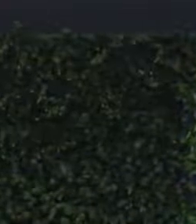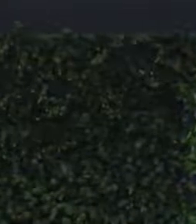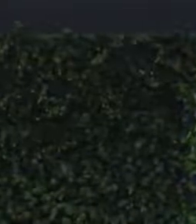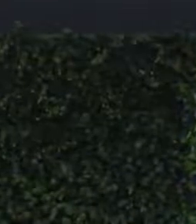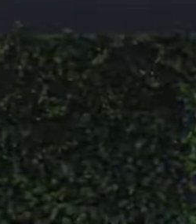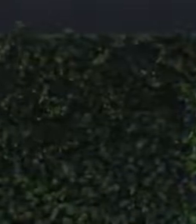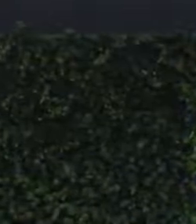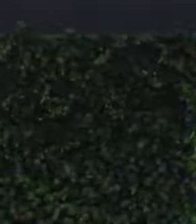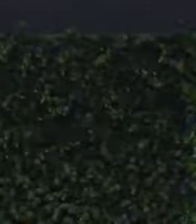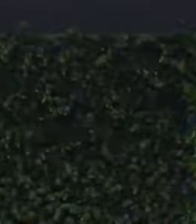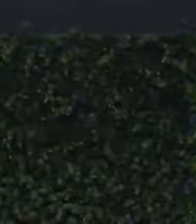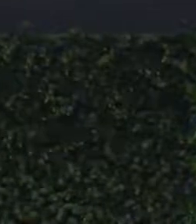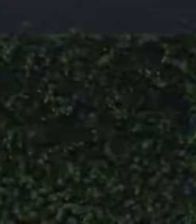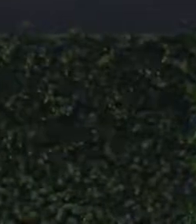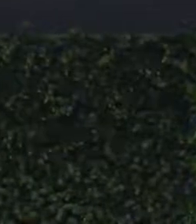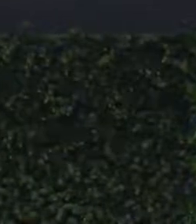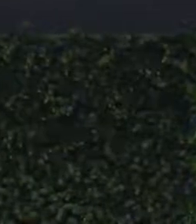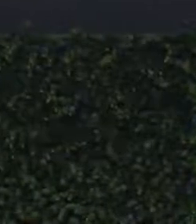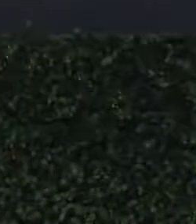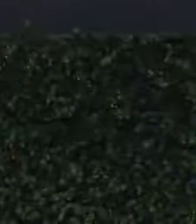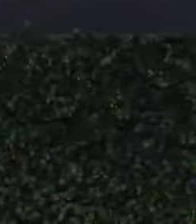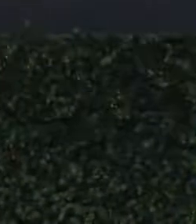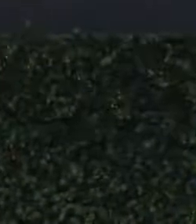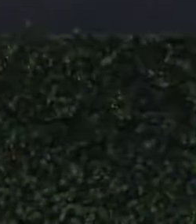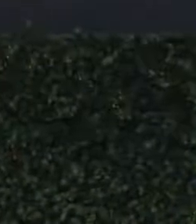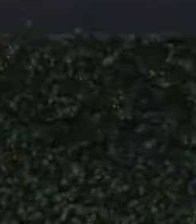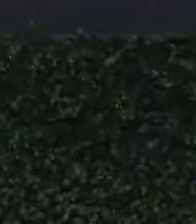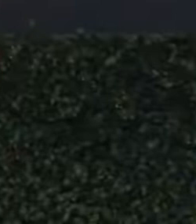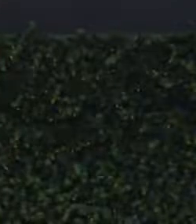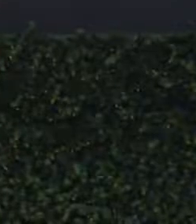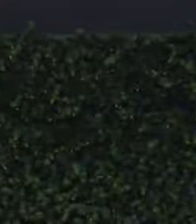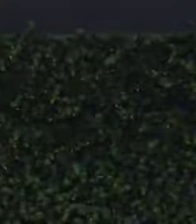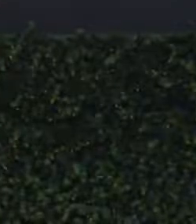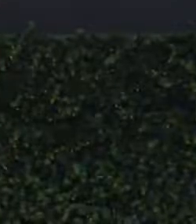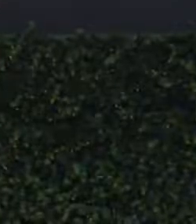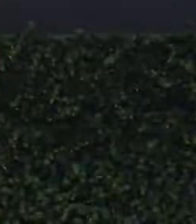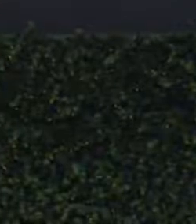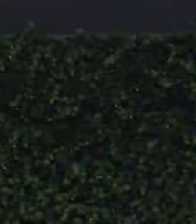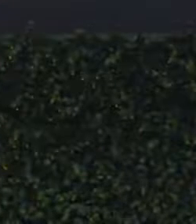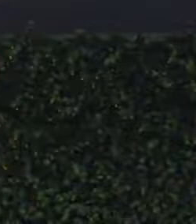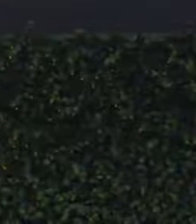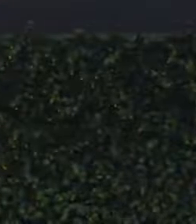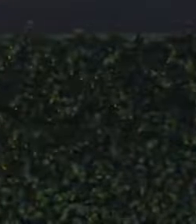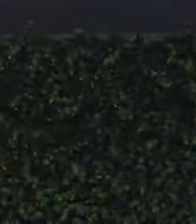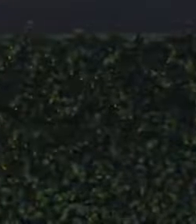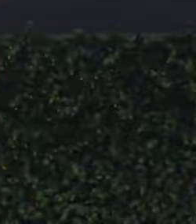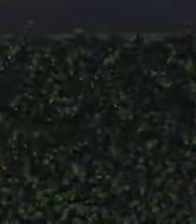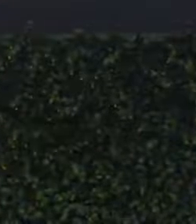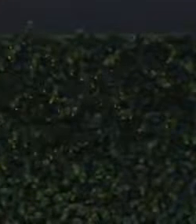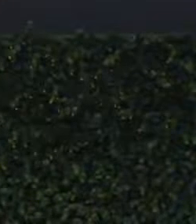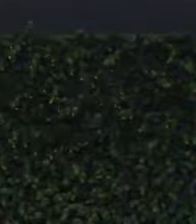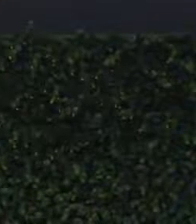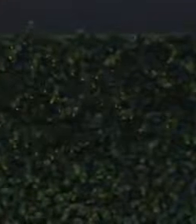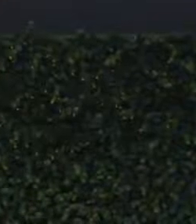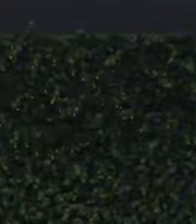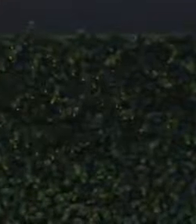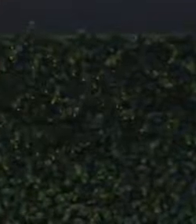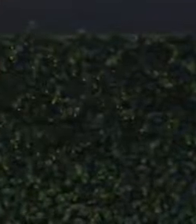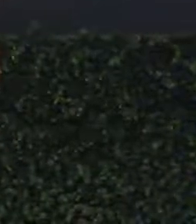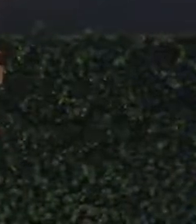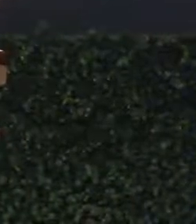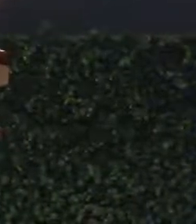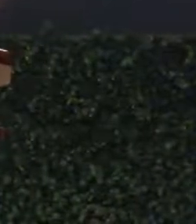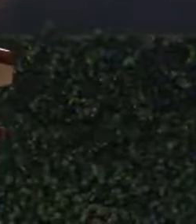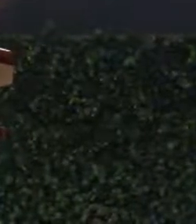tema distinto. Hemos tocado temas de toda índole, nos ha tocado ministrar persona a persona, ahora ya no lo hago